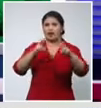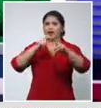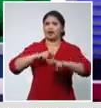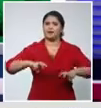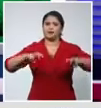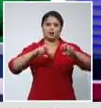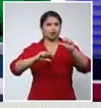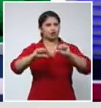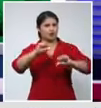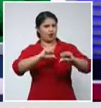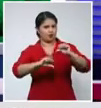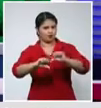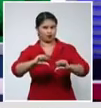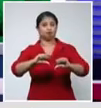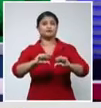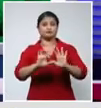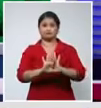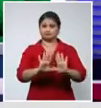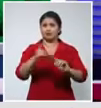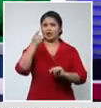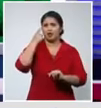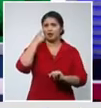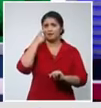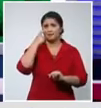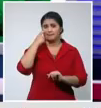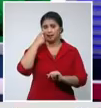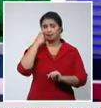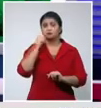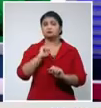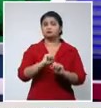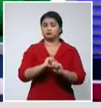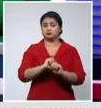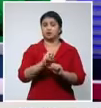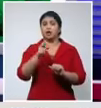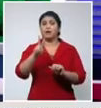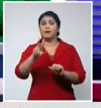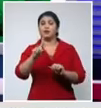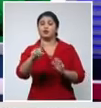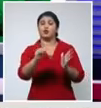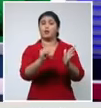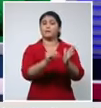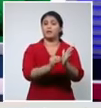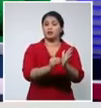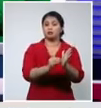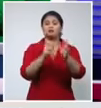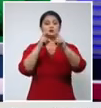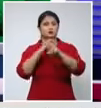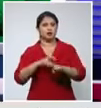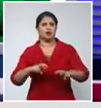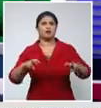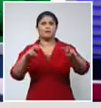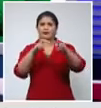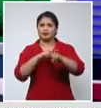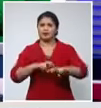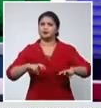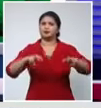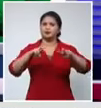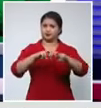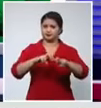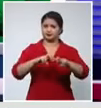ven, prácticamente 21.000 muestras se procesaron en